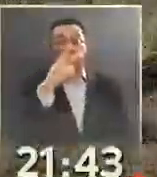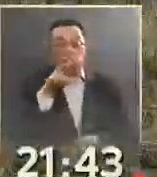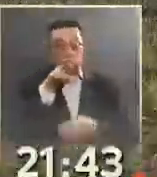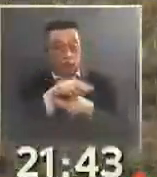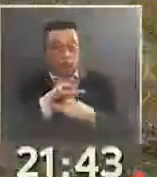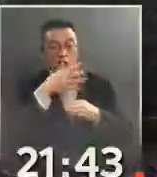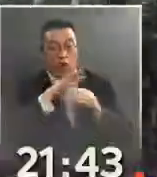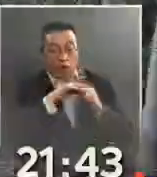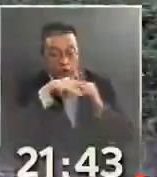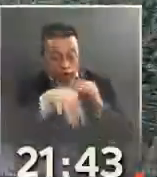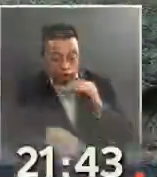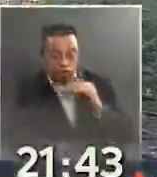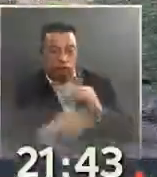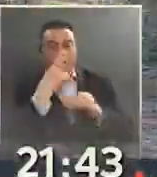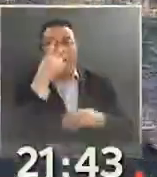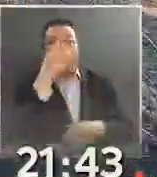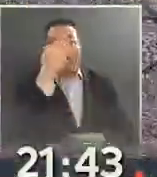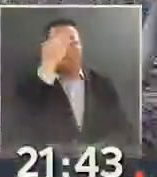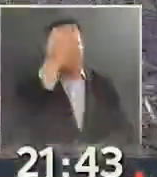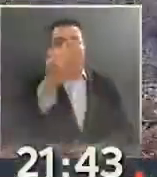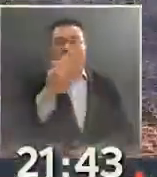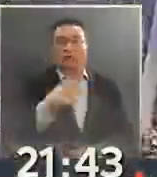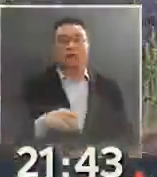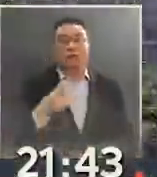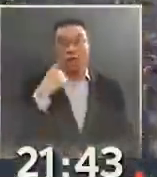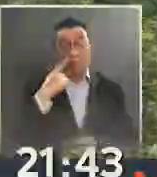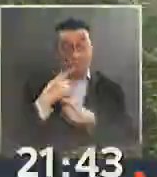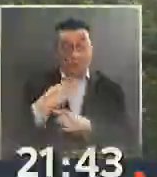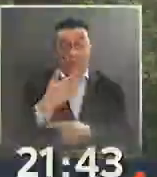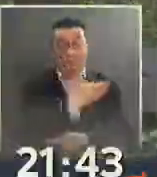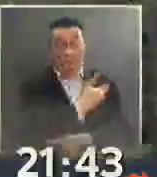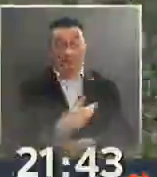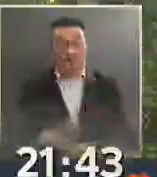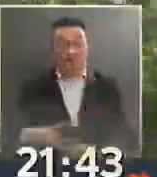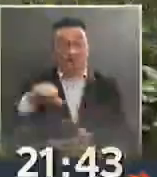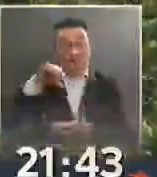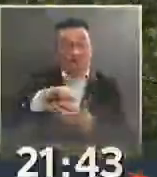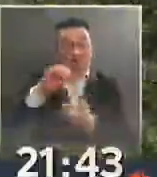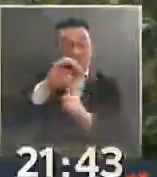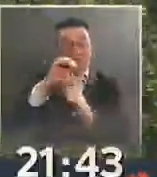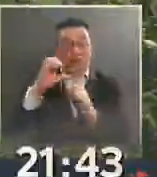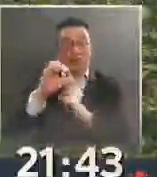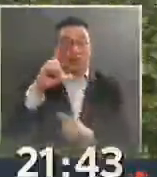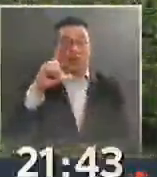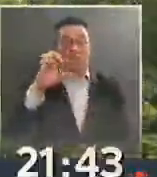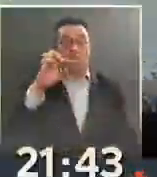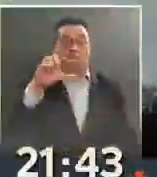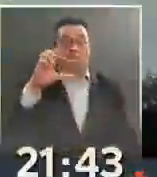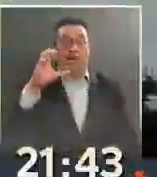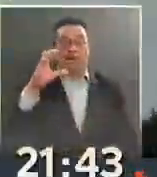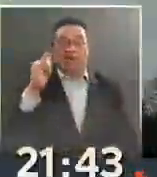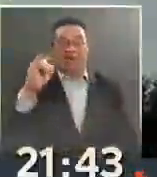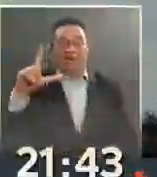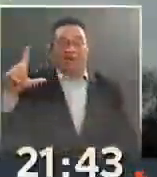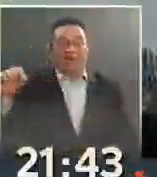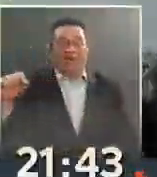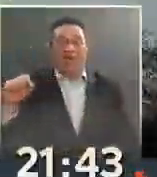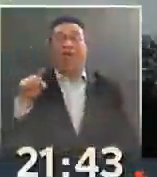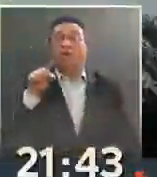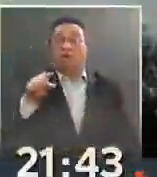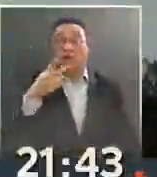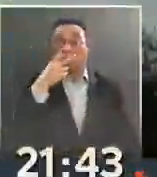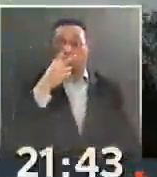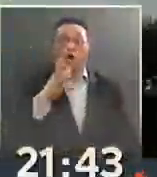agua desde el frente. Francisco Riveros es presidente del Centro Cultural Placilla. Nos cuenta que lo que veremos realmente es